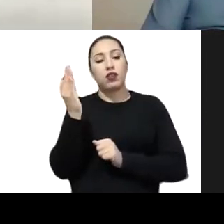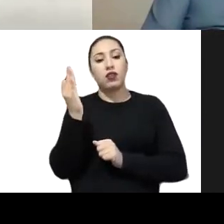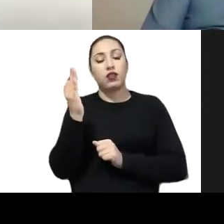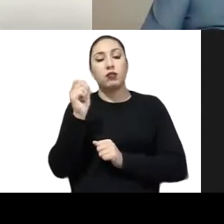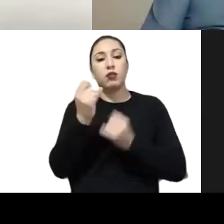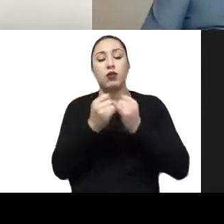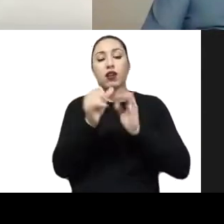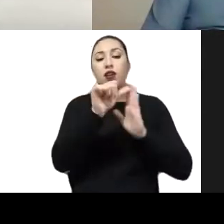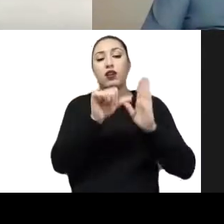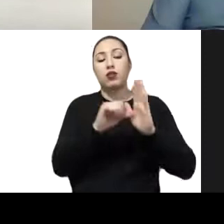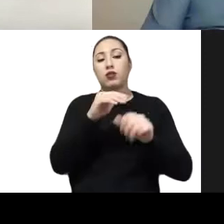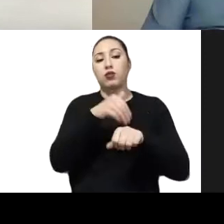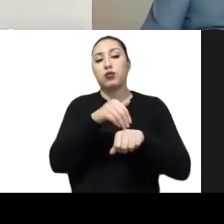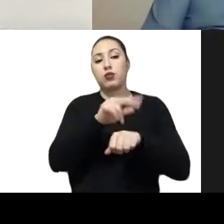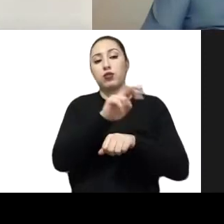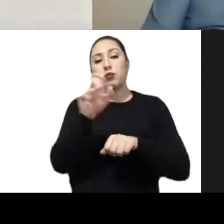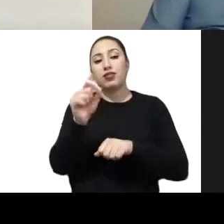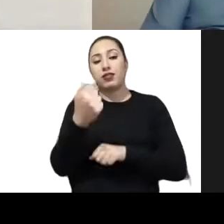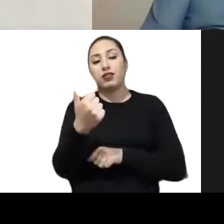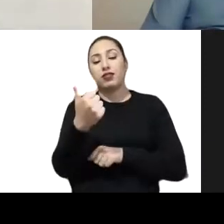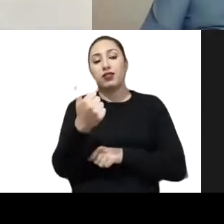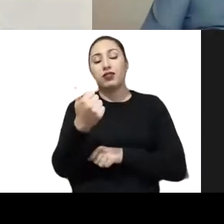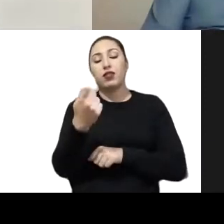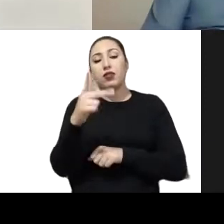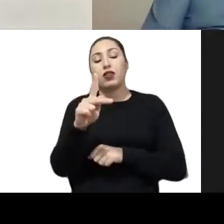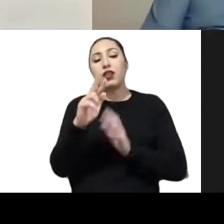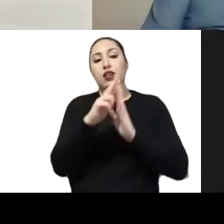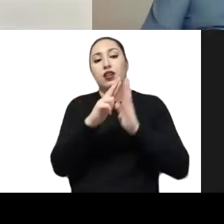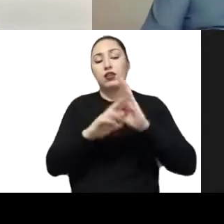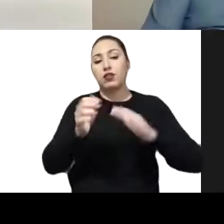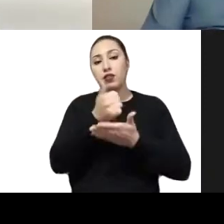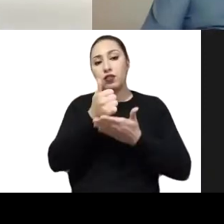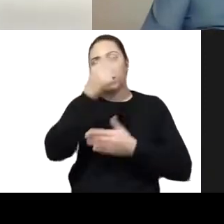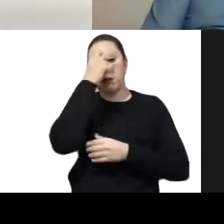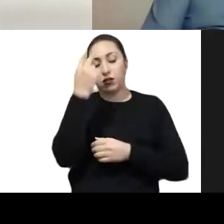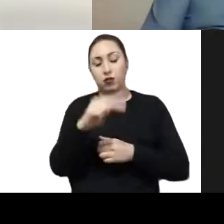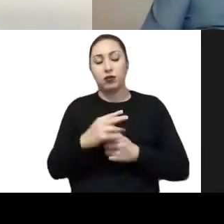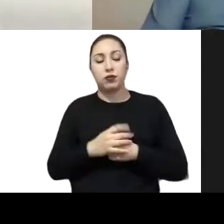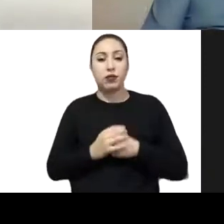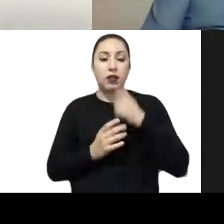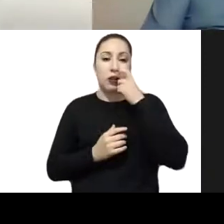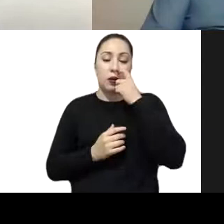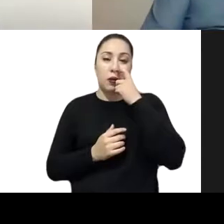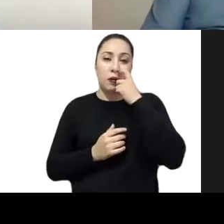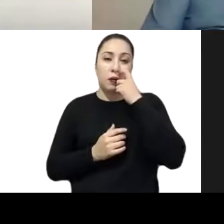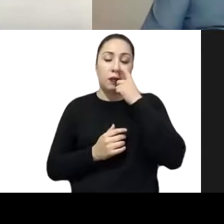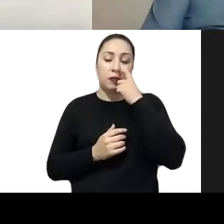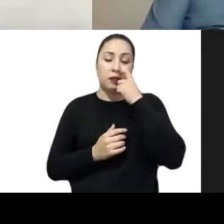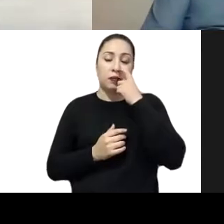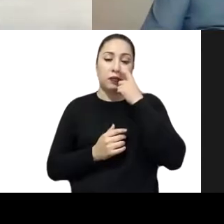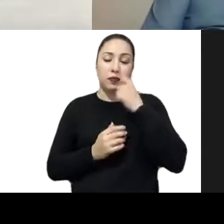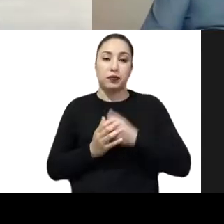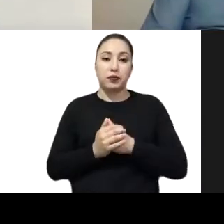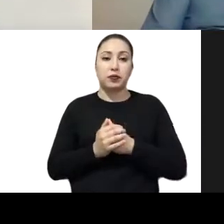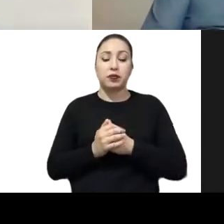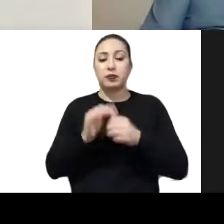artículo 226 del Reglamento del Congreso de la Ciudad de México. Por lo anteriormente expuesto y